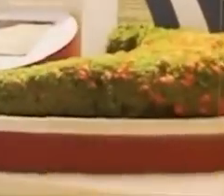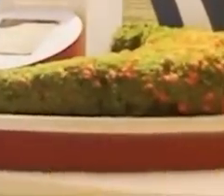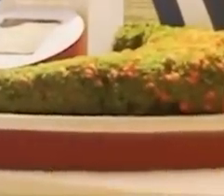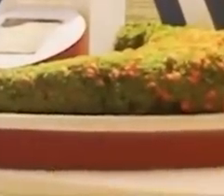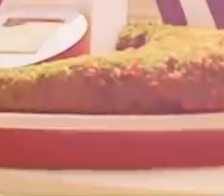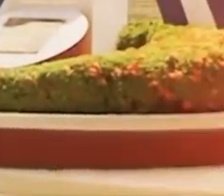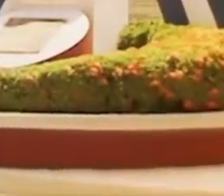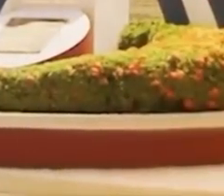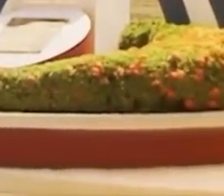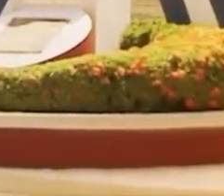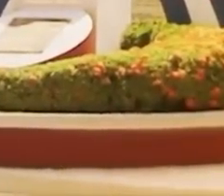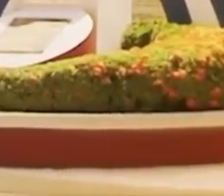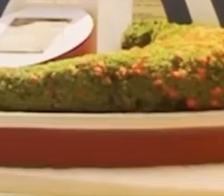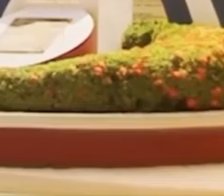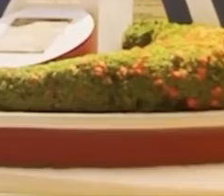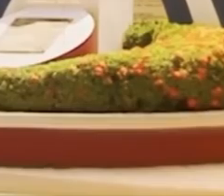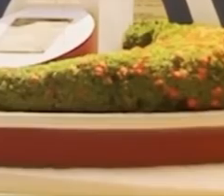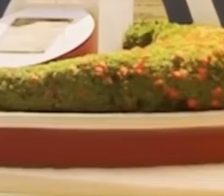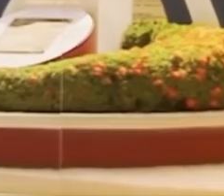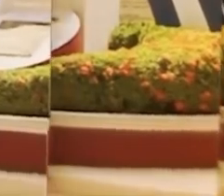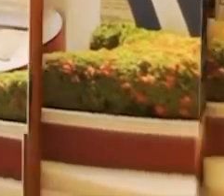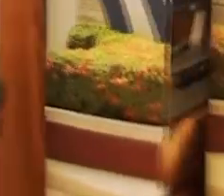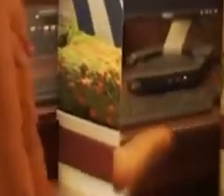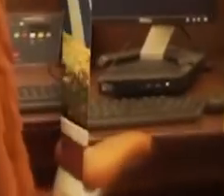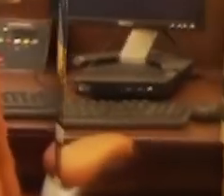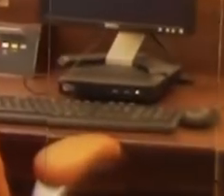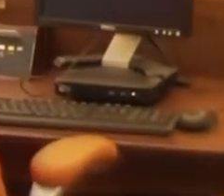Estaba trabajando antes de un golpe.